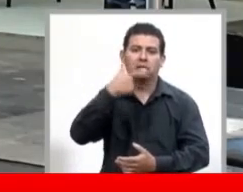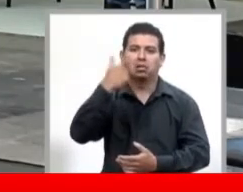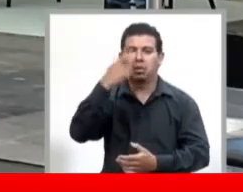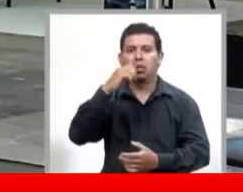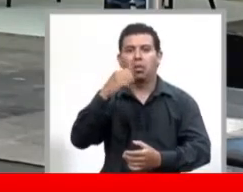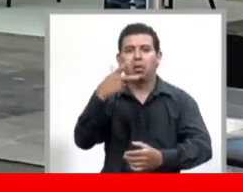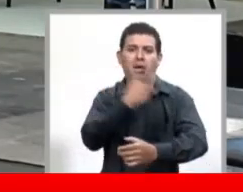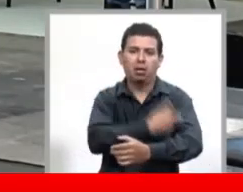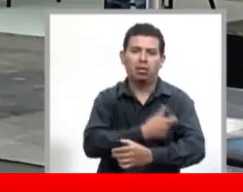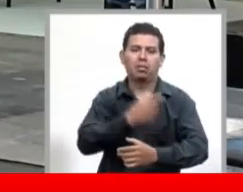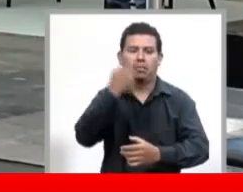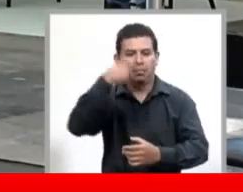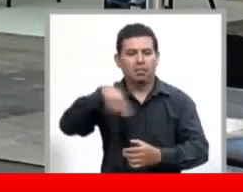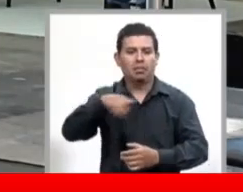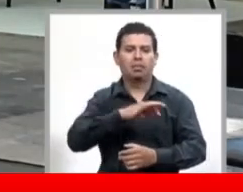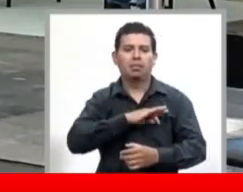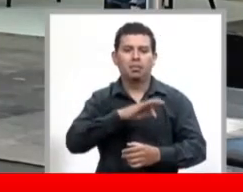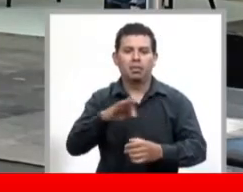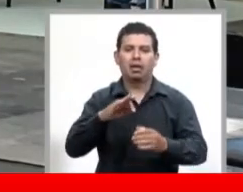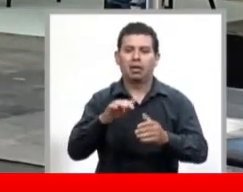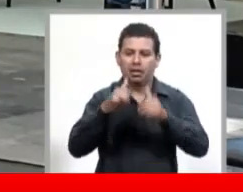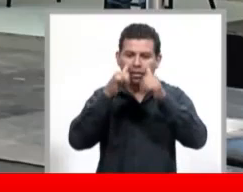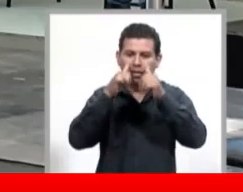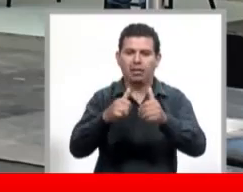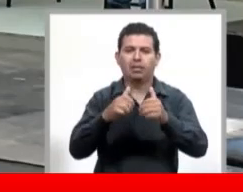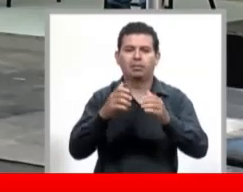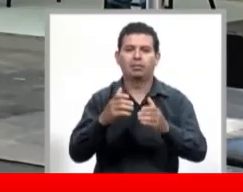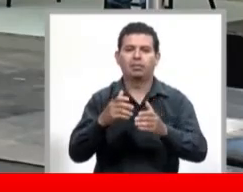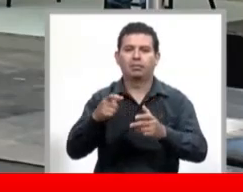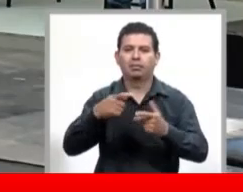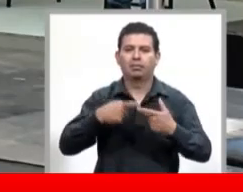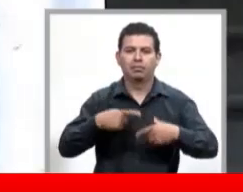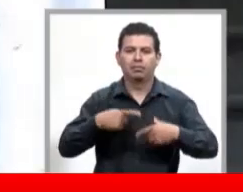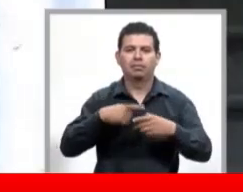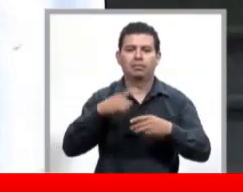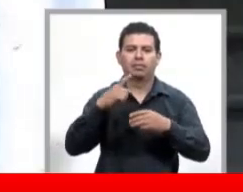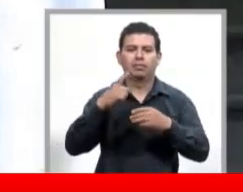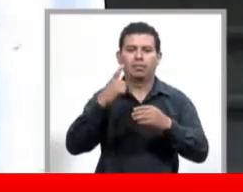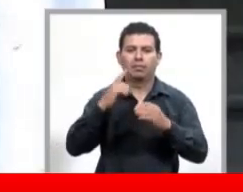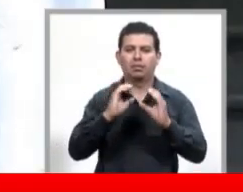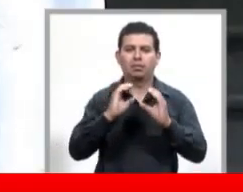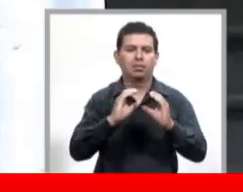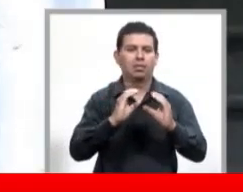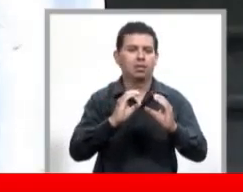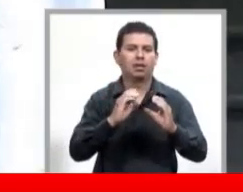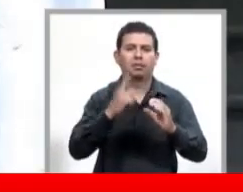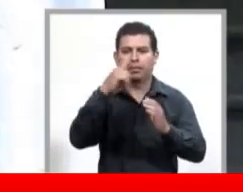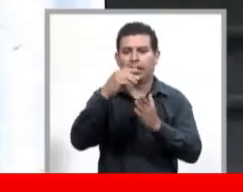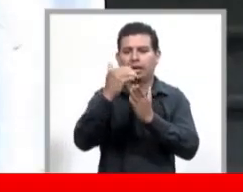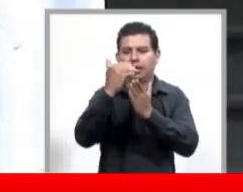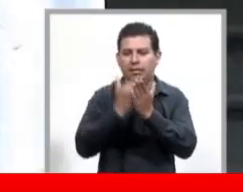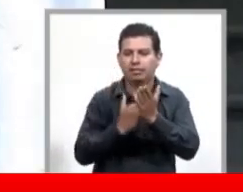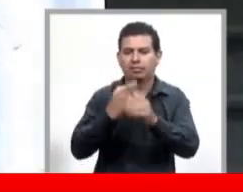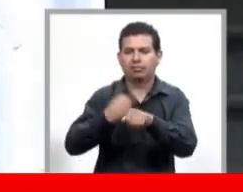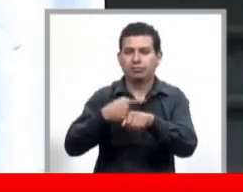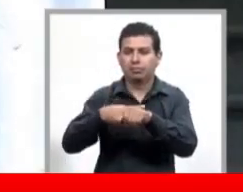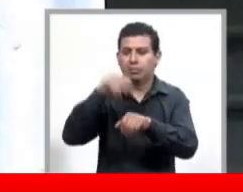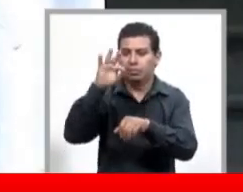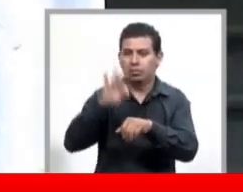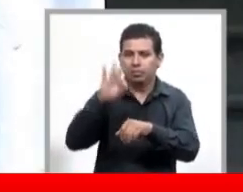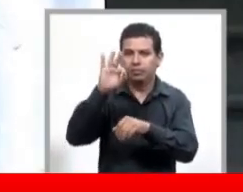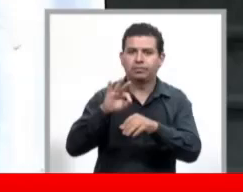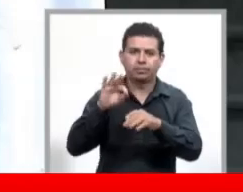vacuna, ojalá y pueda existir una medicina que se autorice a nivel mundial que nos permita reducir estos